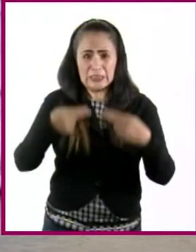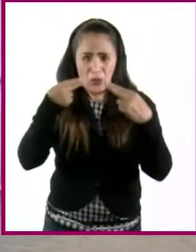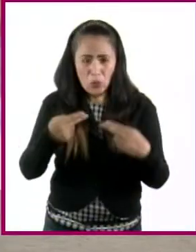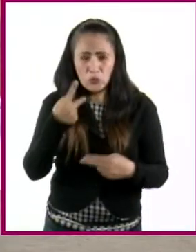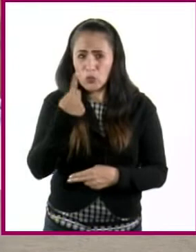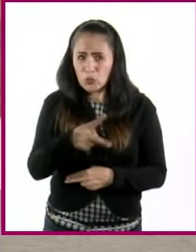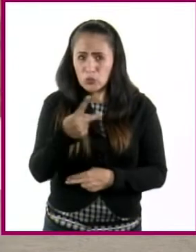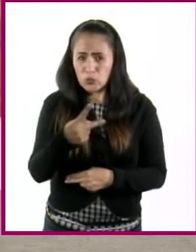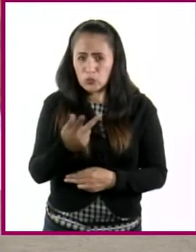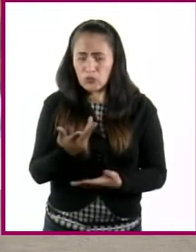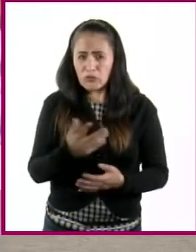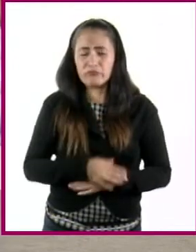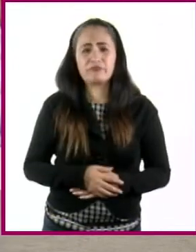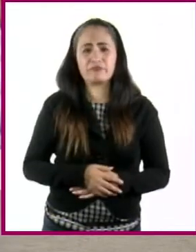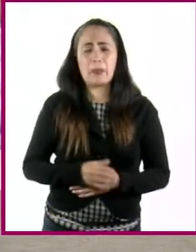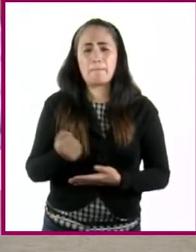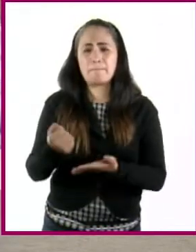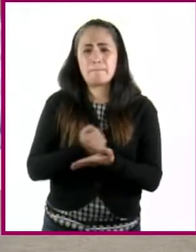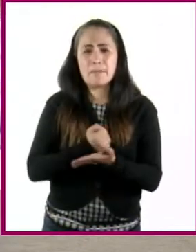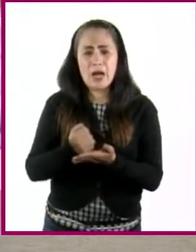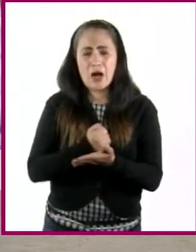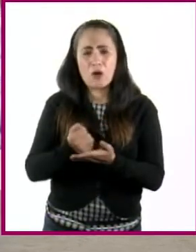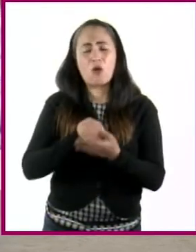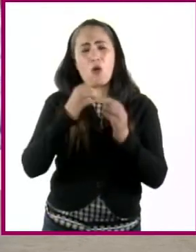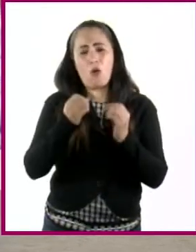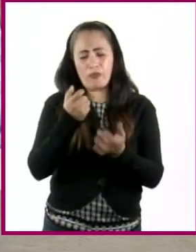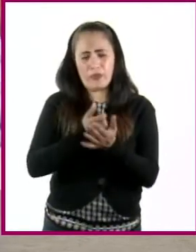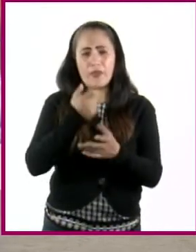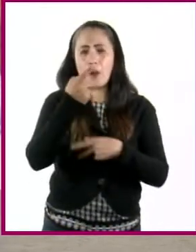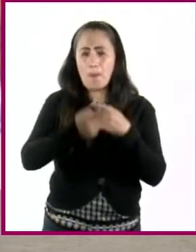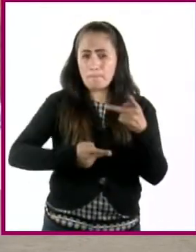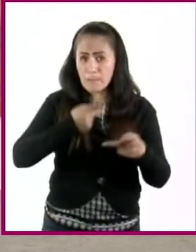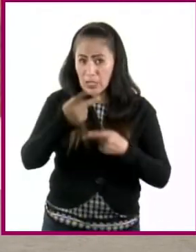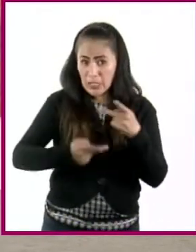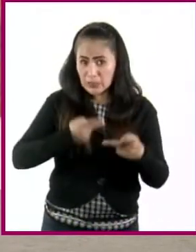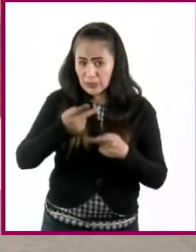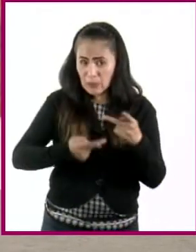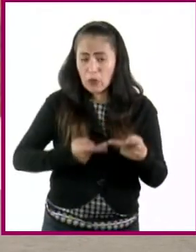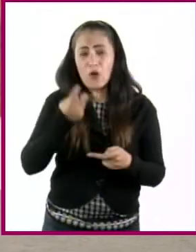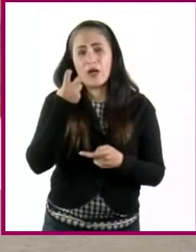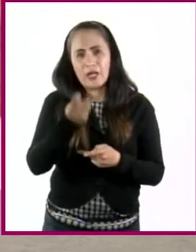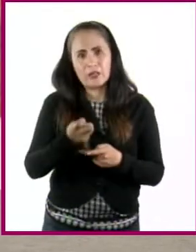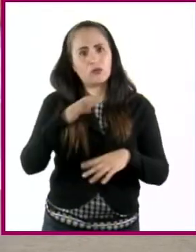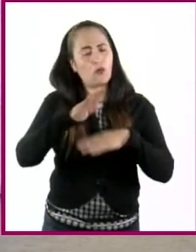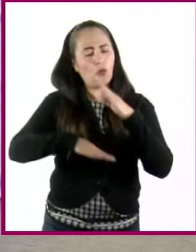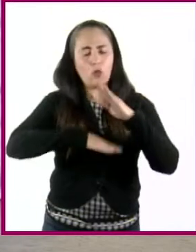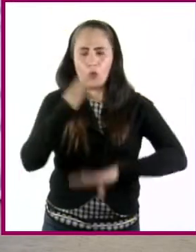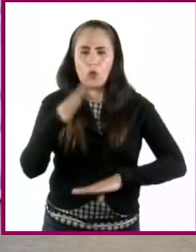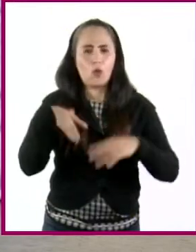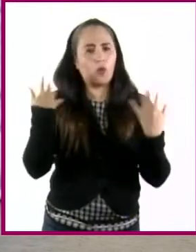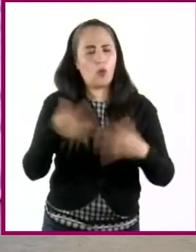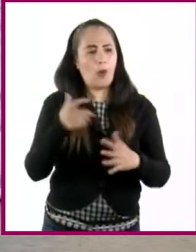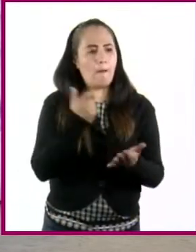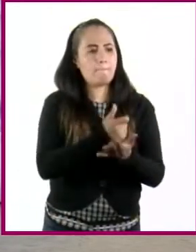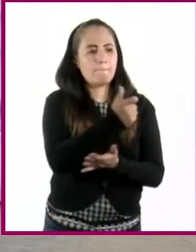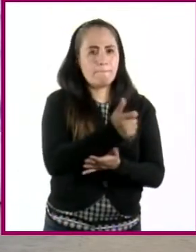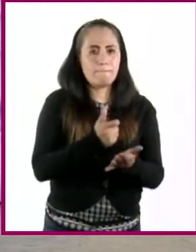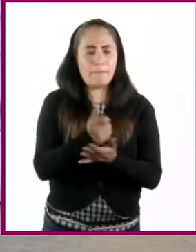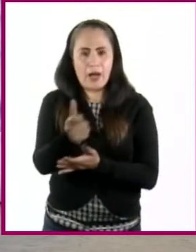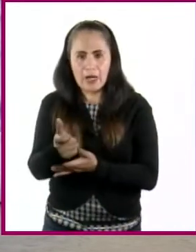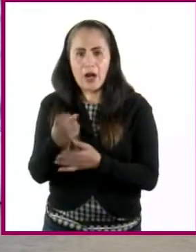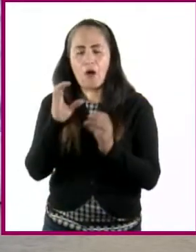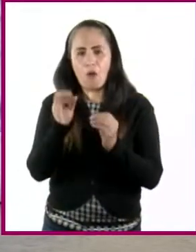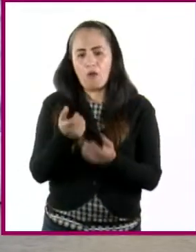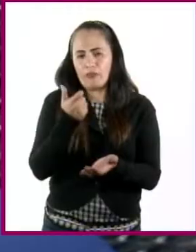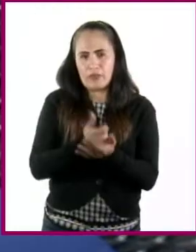Obviamente, tener un crédito o tener un préstamo te va a dar la posibilidad de salir adelante de tus obligaciones, de poder contar con un